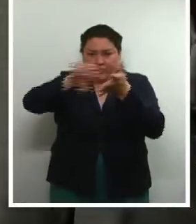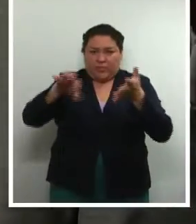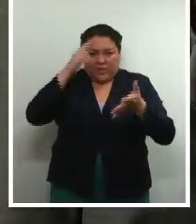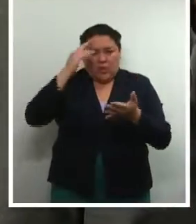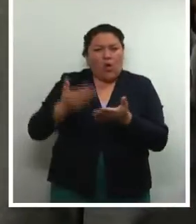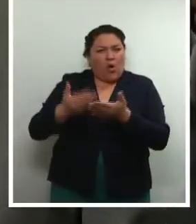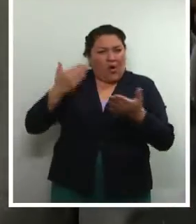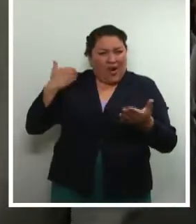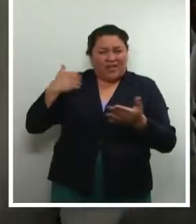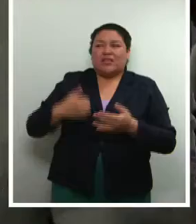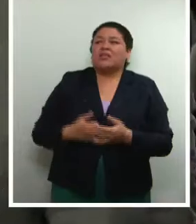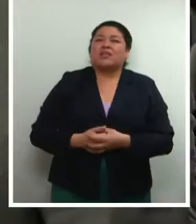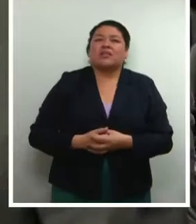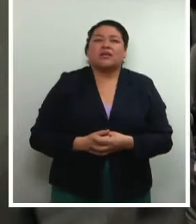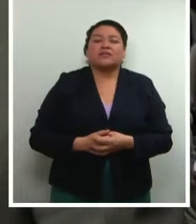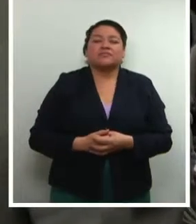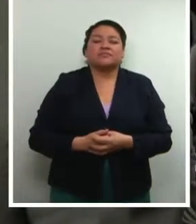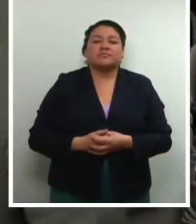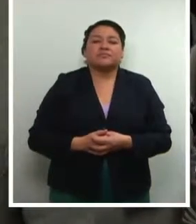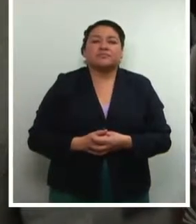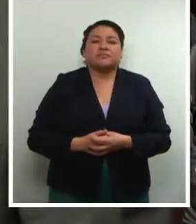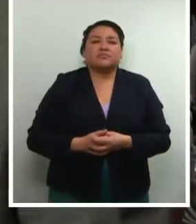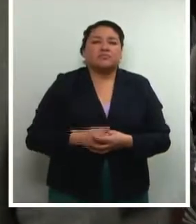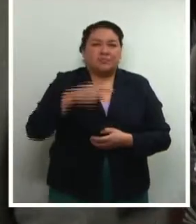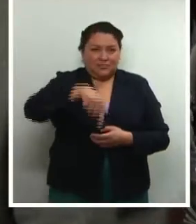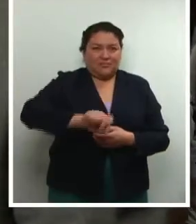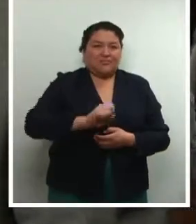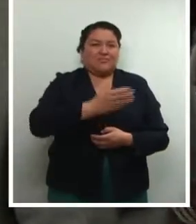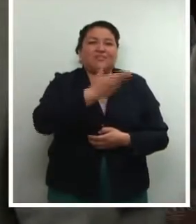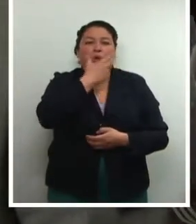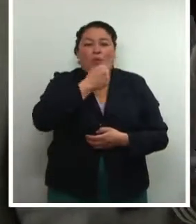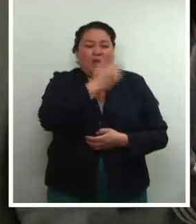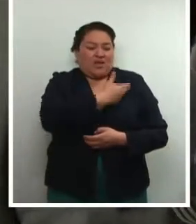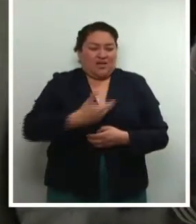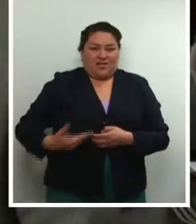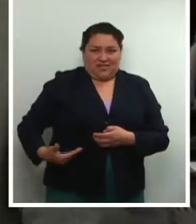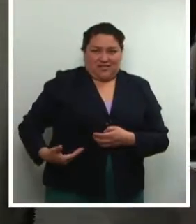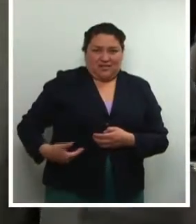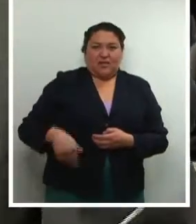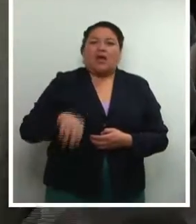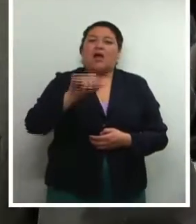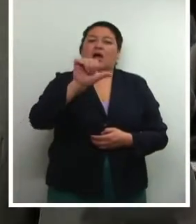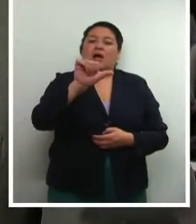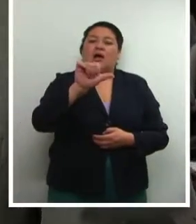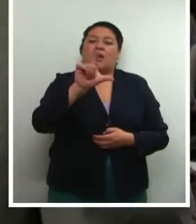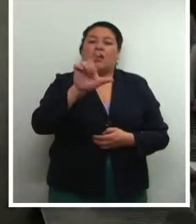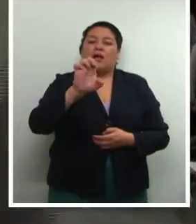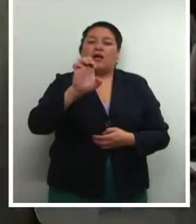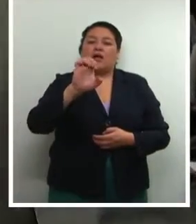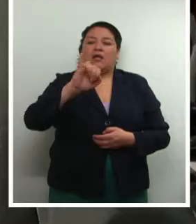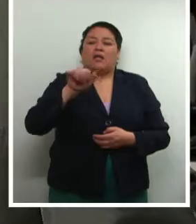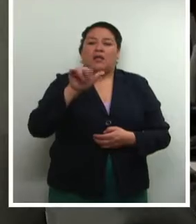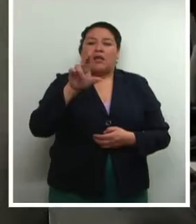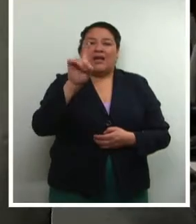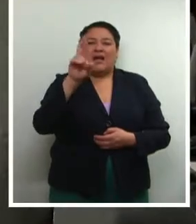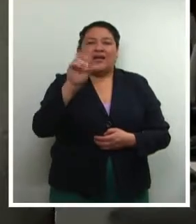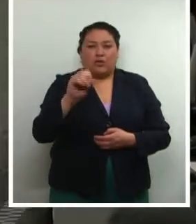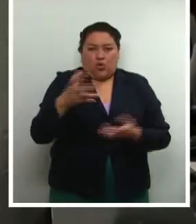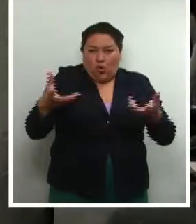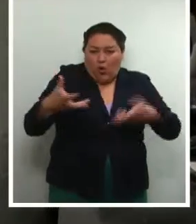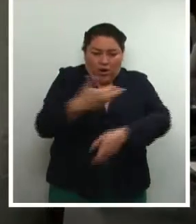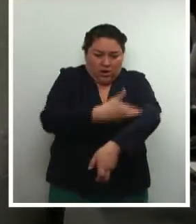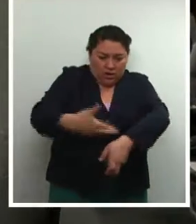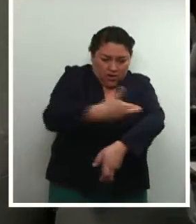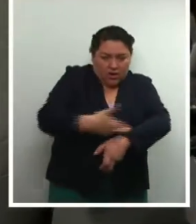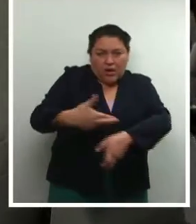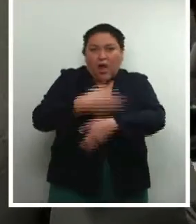el presidente de la Asamblea Constituyente, el diputado Alejandro Encinas, en torno a las acciones y a